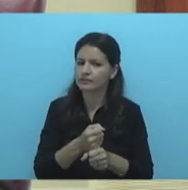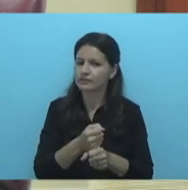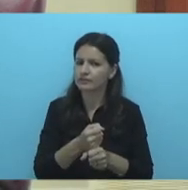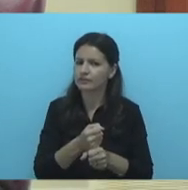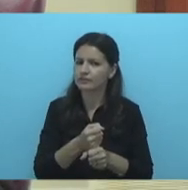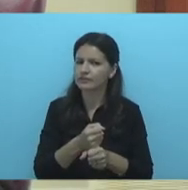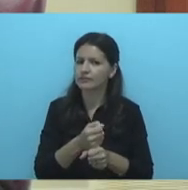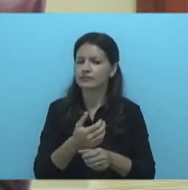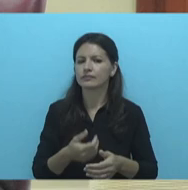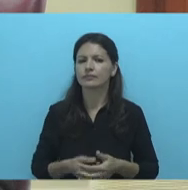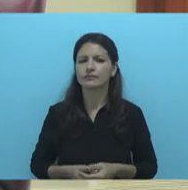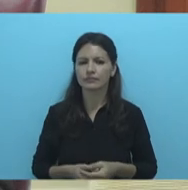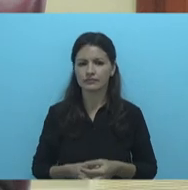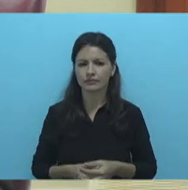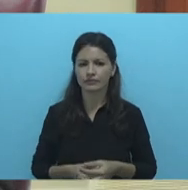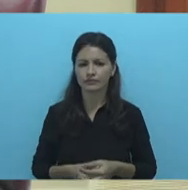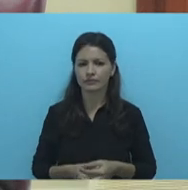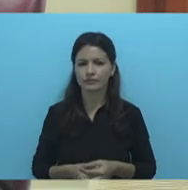discusión, para que